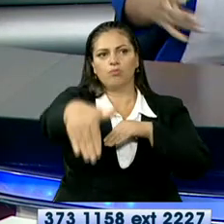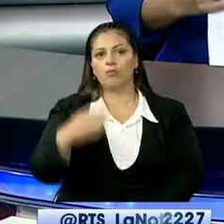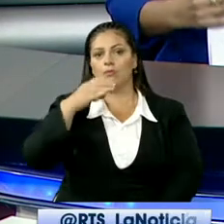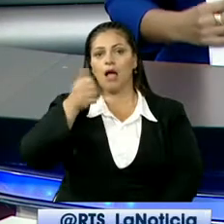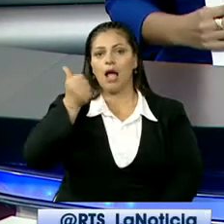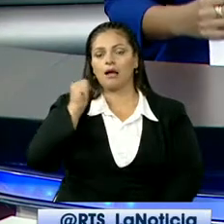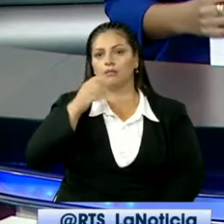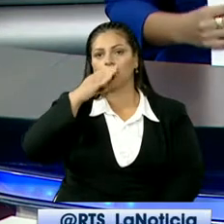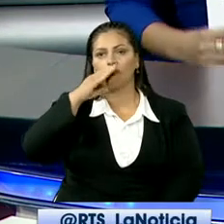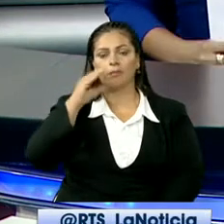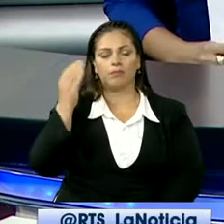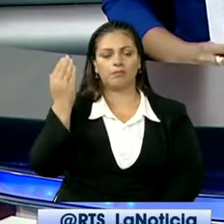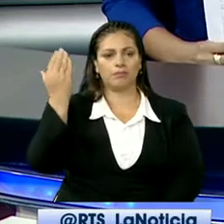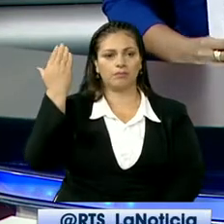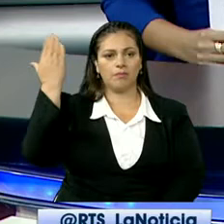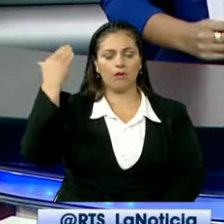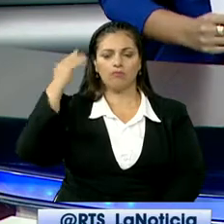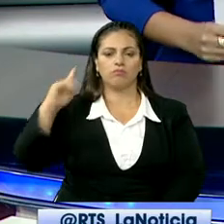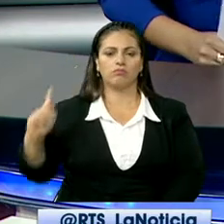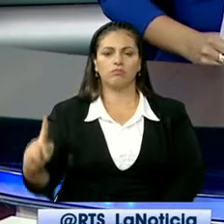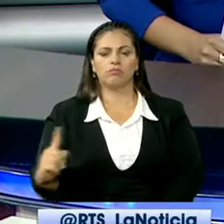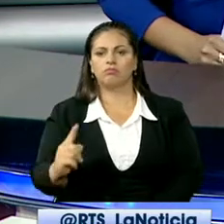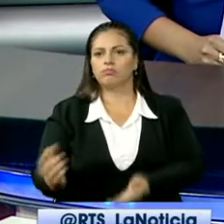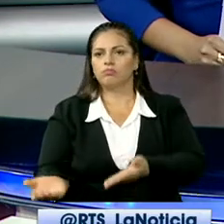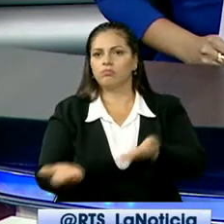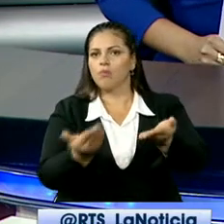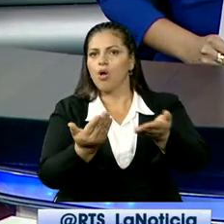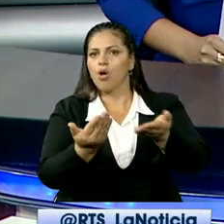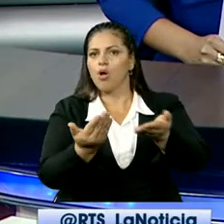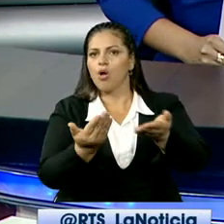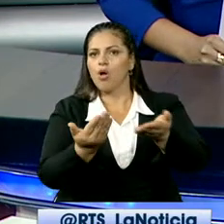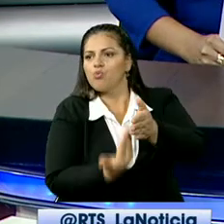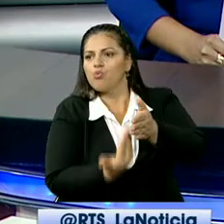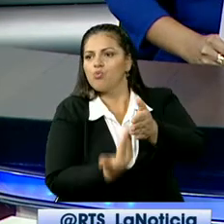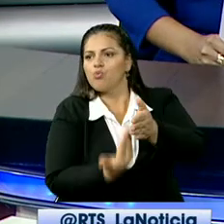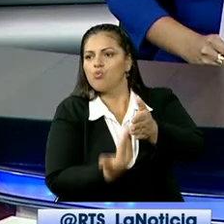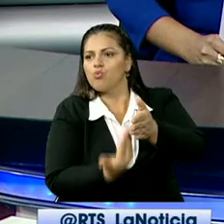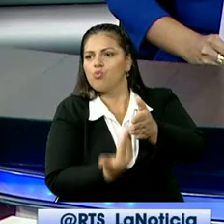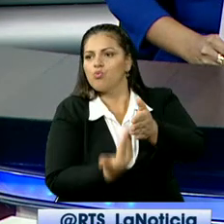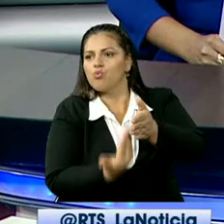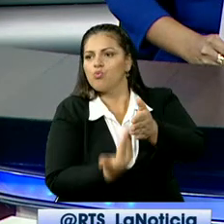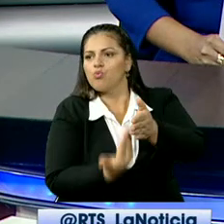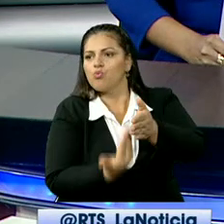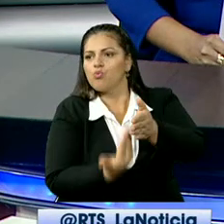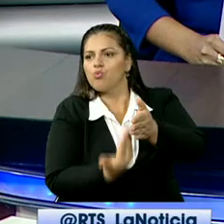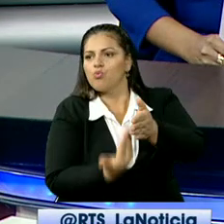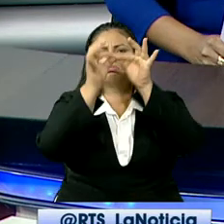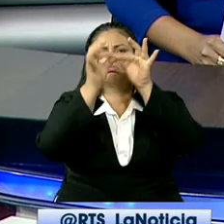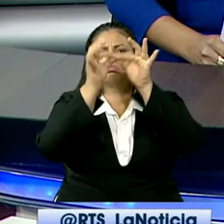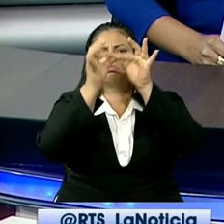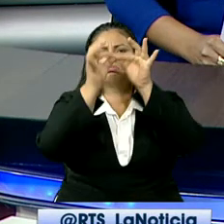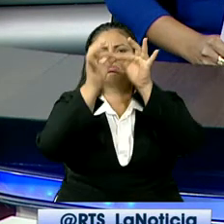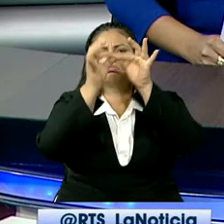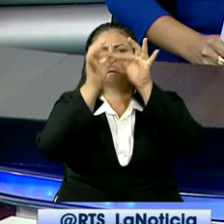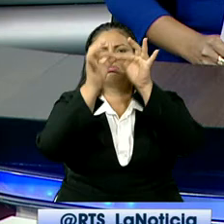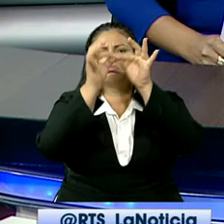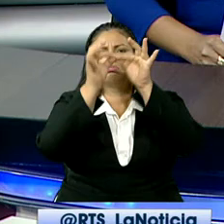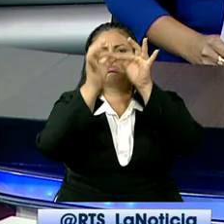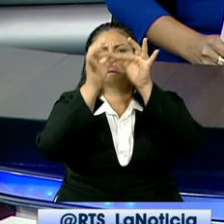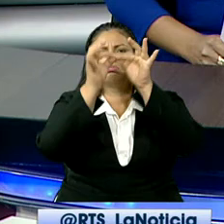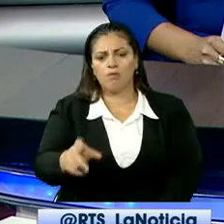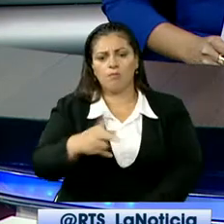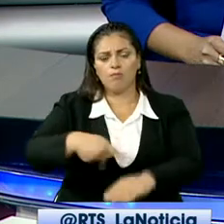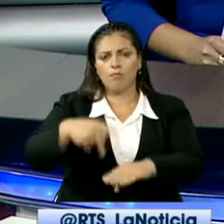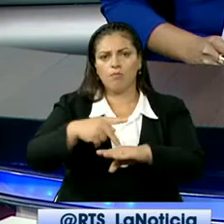artista plástico Hugo Lara, se incorpora al concepto de arte urbano del nuevo programa municipal Guayarte, que